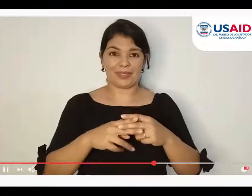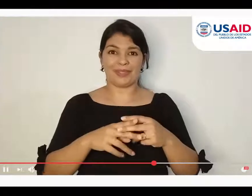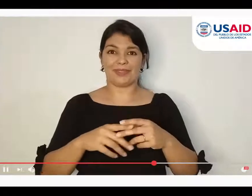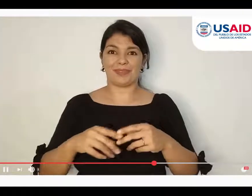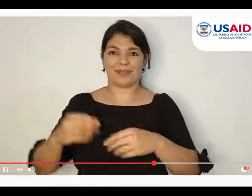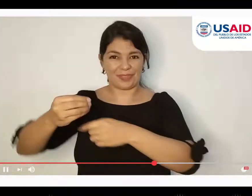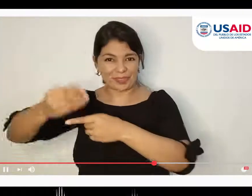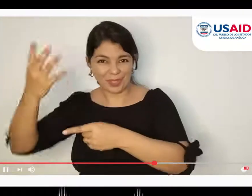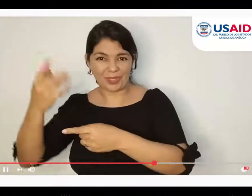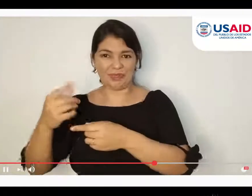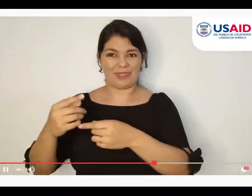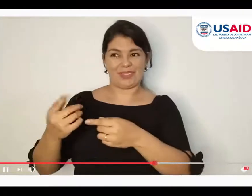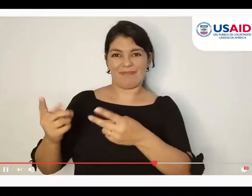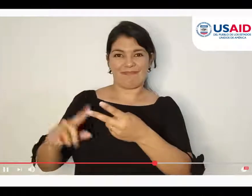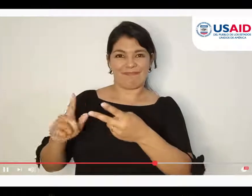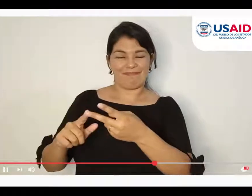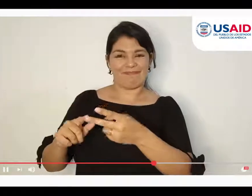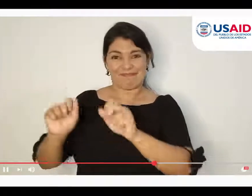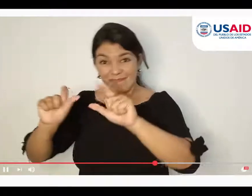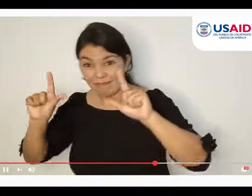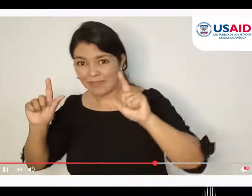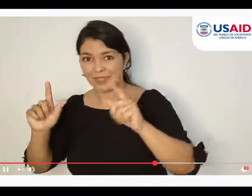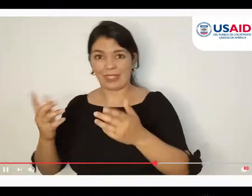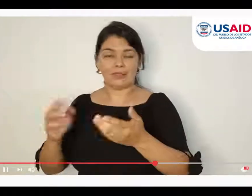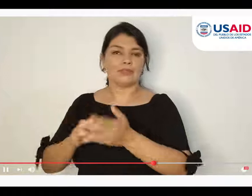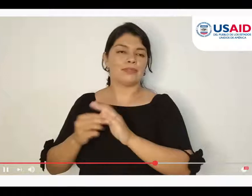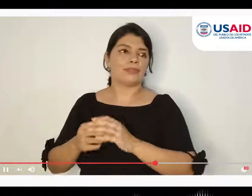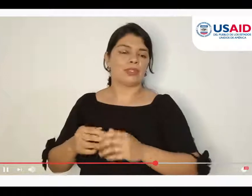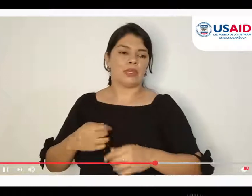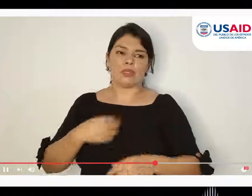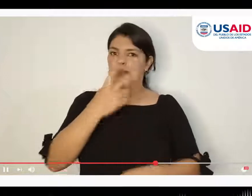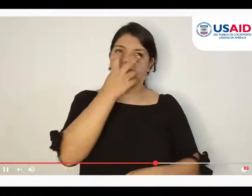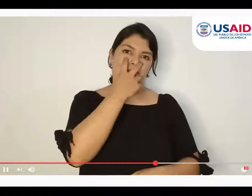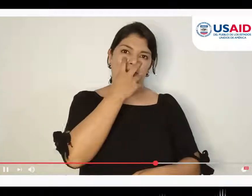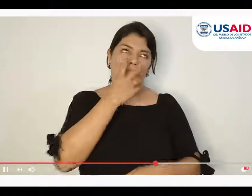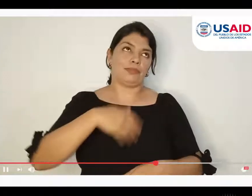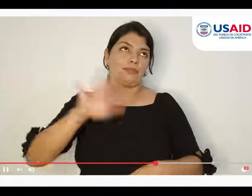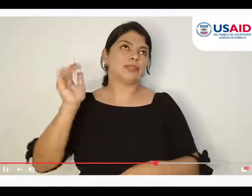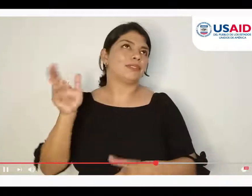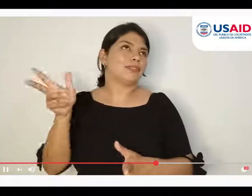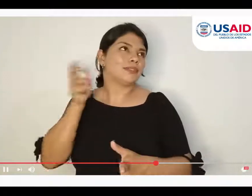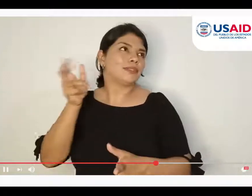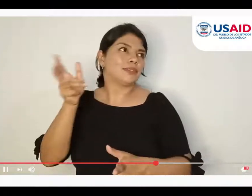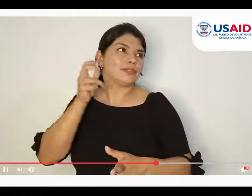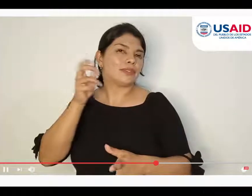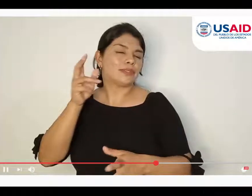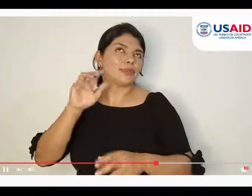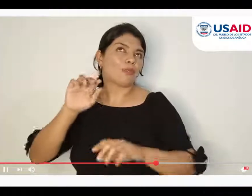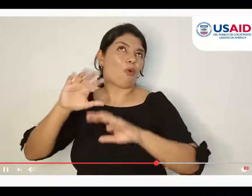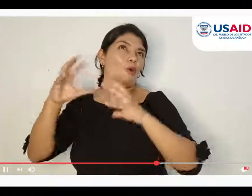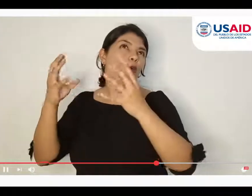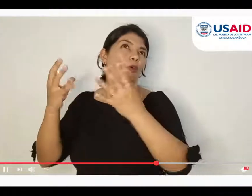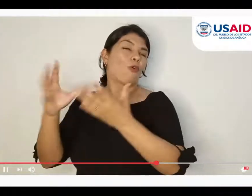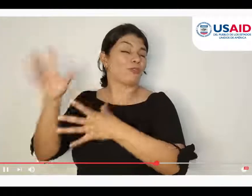empezamos a ver el mundo pues a través de los otros sentidos y sobre todo de la parte auditiva. La tecnología es el